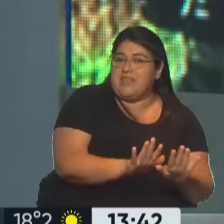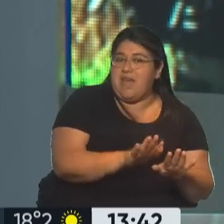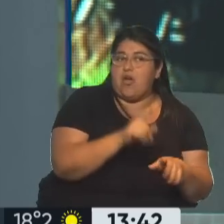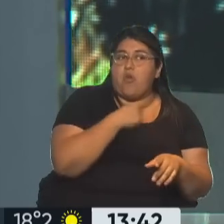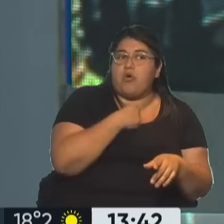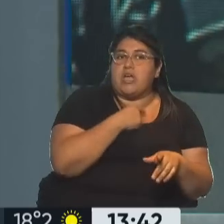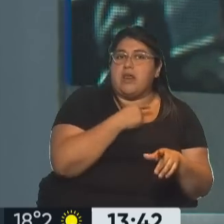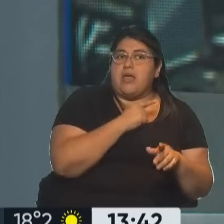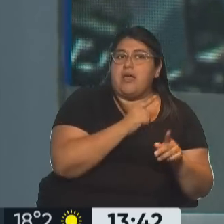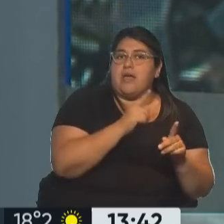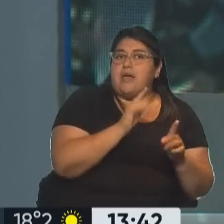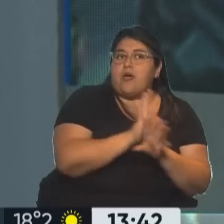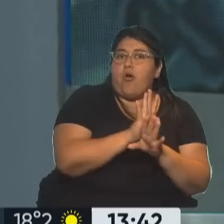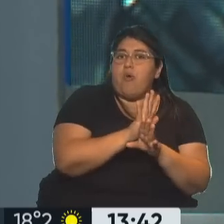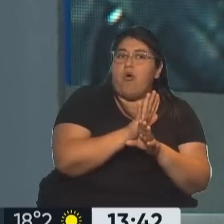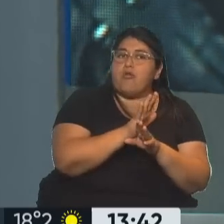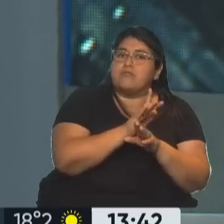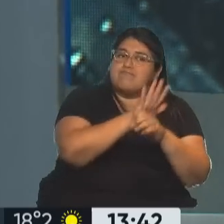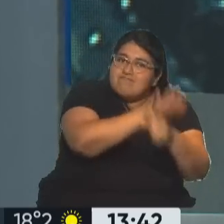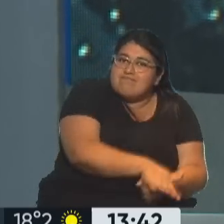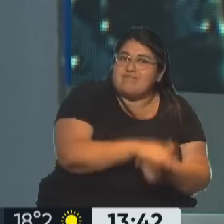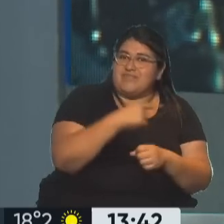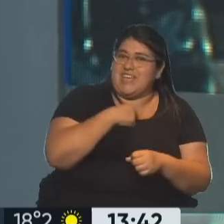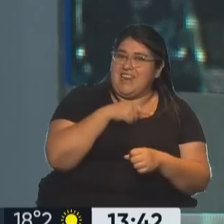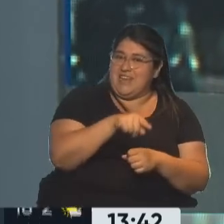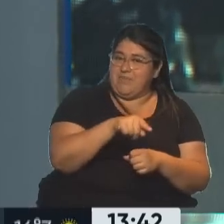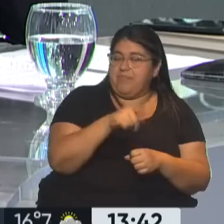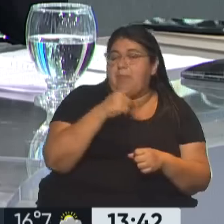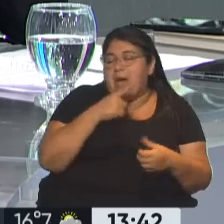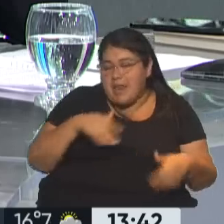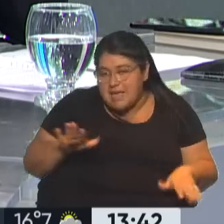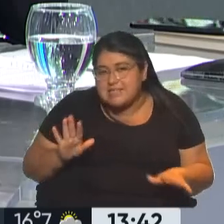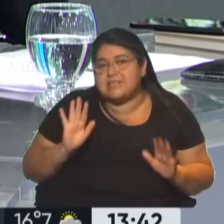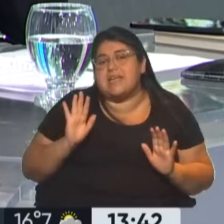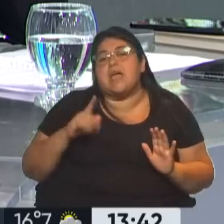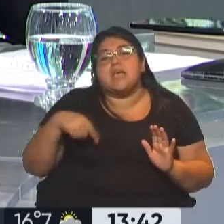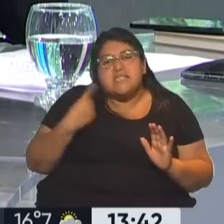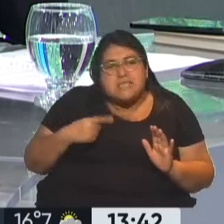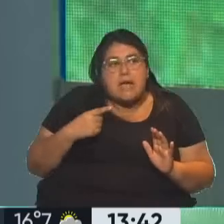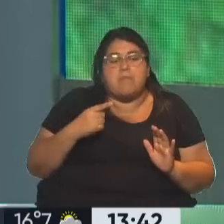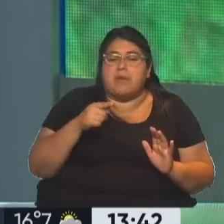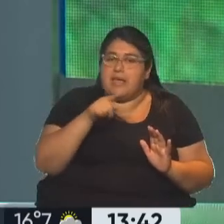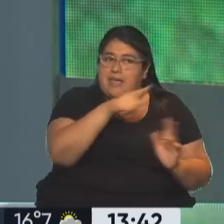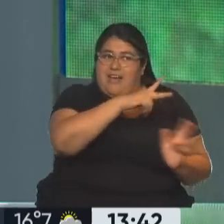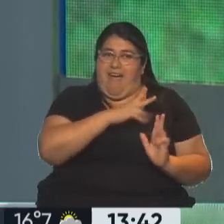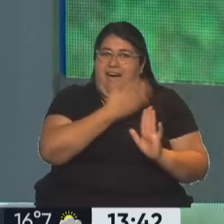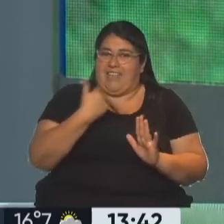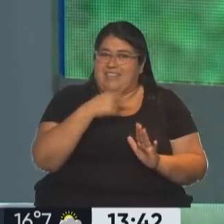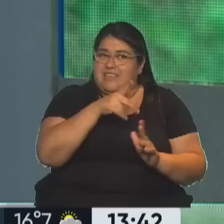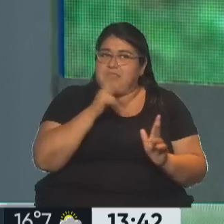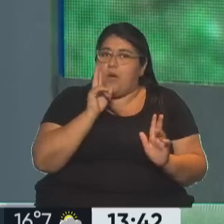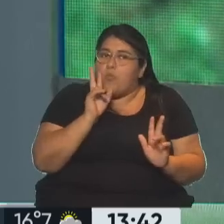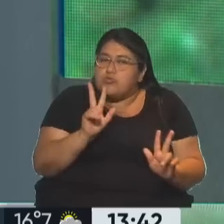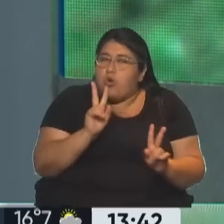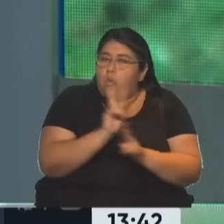donde nadie logra imponer sus condiciones. Y me parece que en este caso pareciera, ¿no? Y siempre con todas las pinzas, como bien decía Eber, que en este